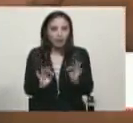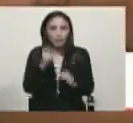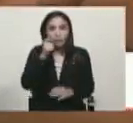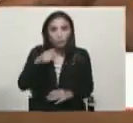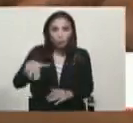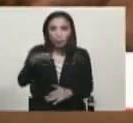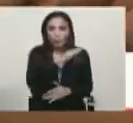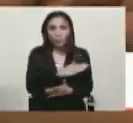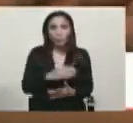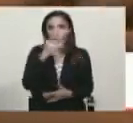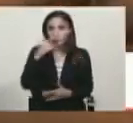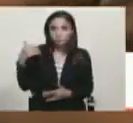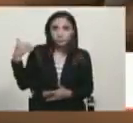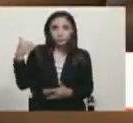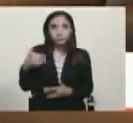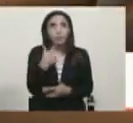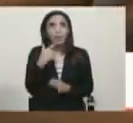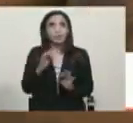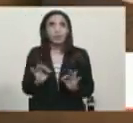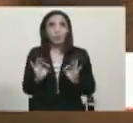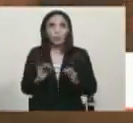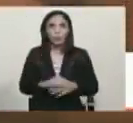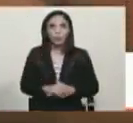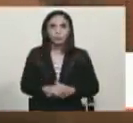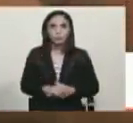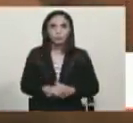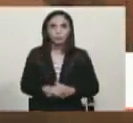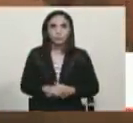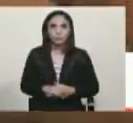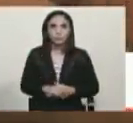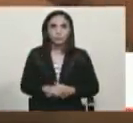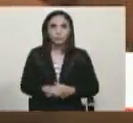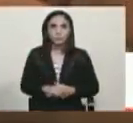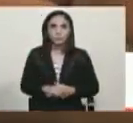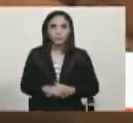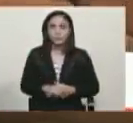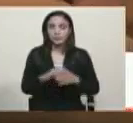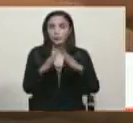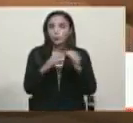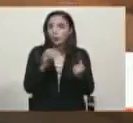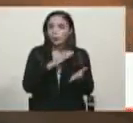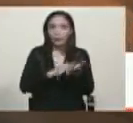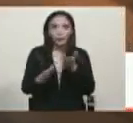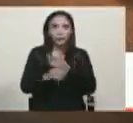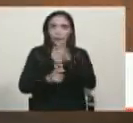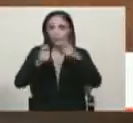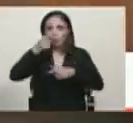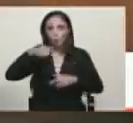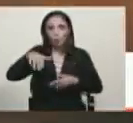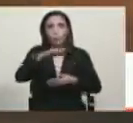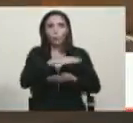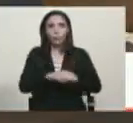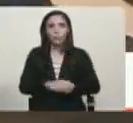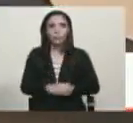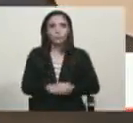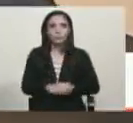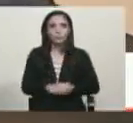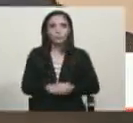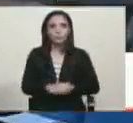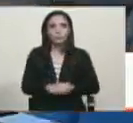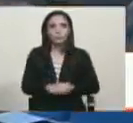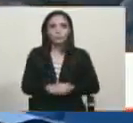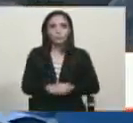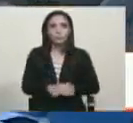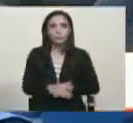pueblo, los últimos equipos de tecnología que están disponibles y accesibles para todos los venezolanos. Sí, adicionalmente,